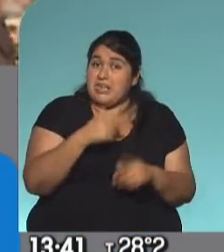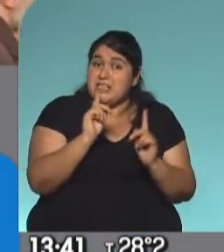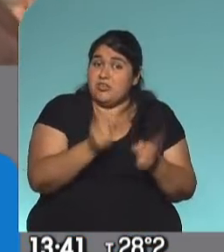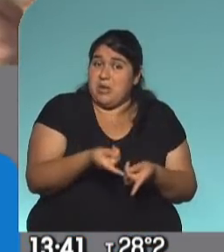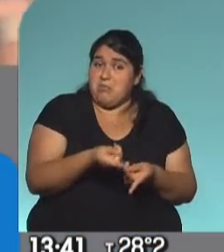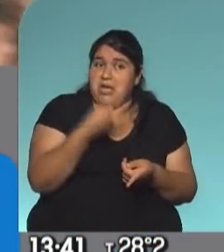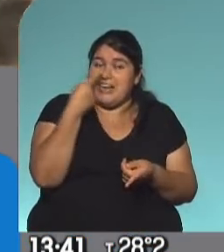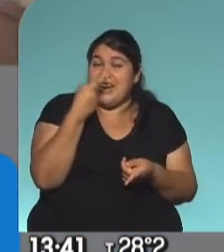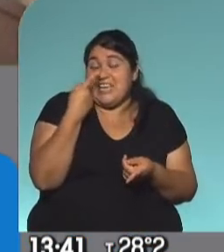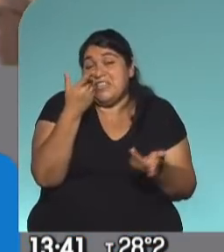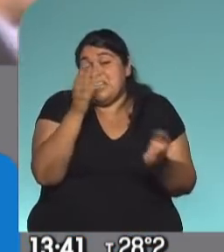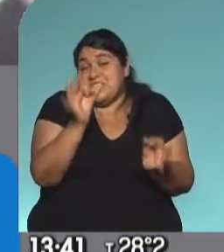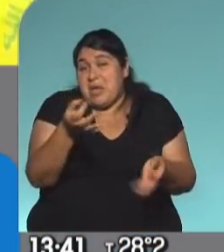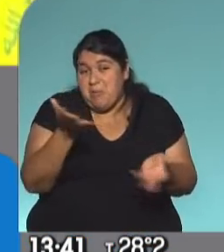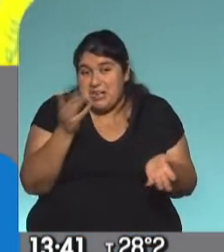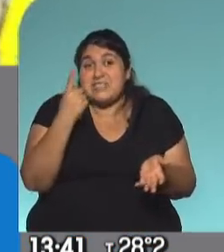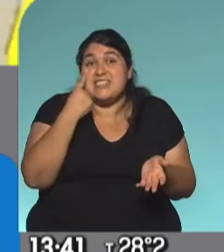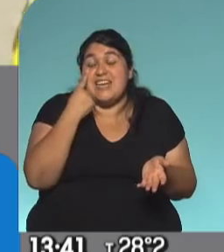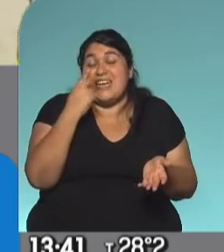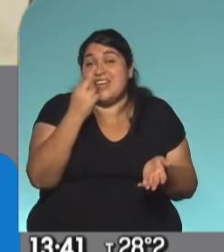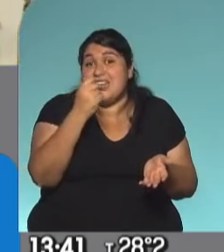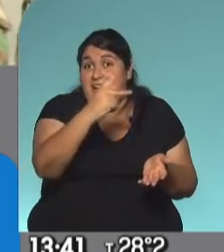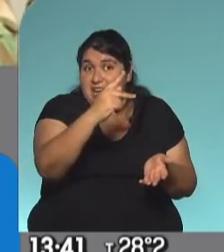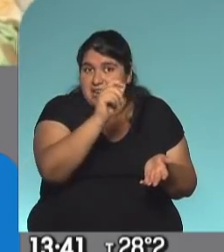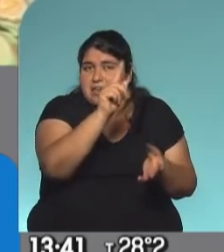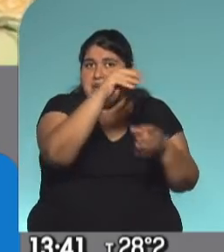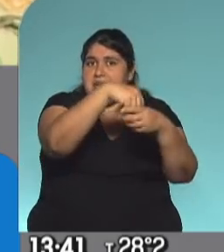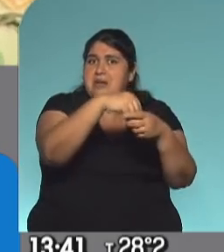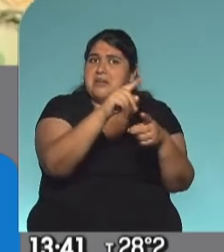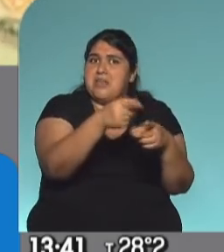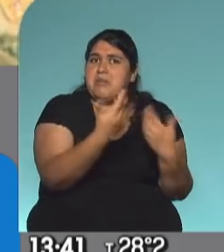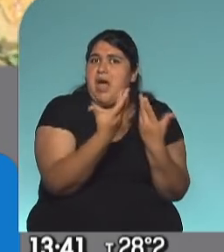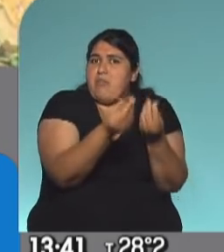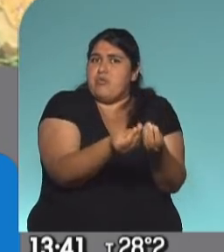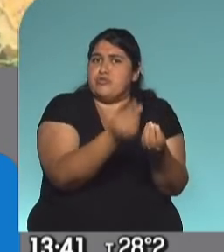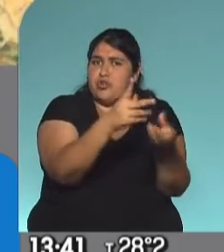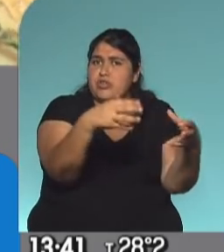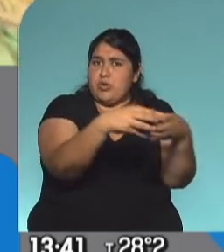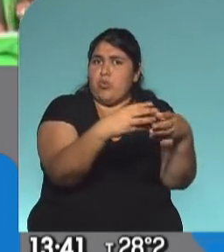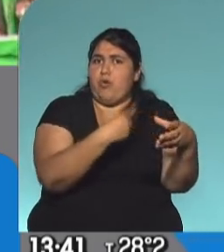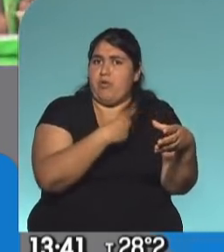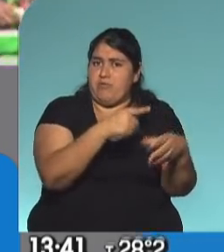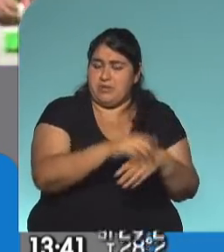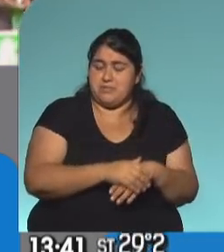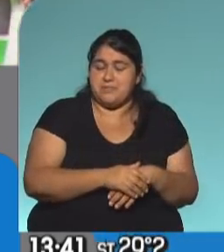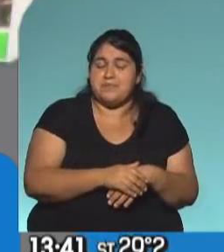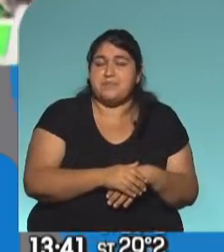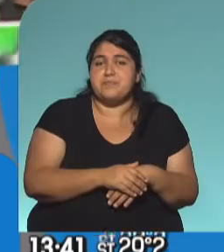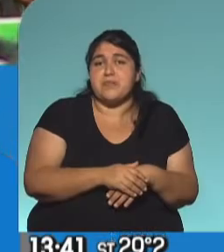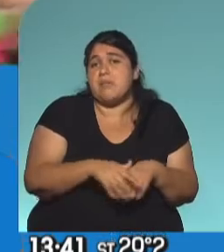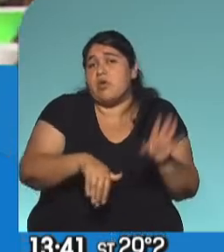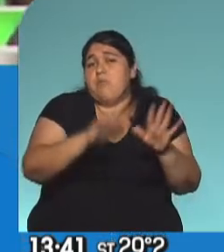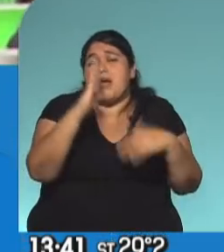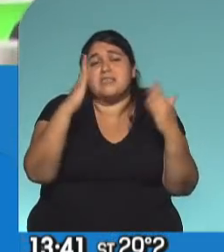les interesa, en Irak, acompañando ahí a esos grupos, pero sobre todo son las iglesias